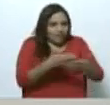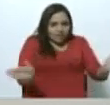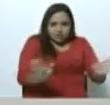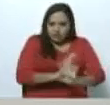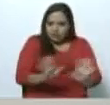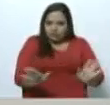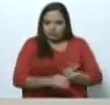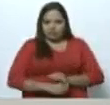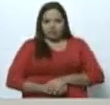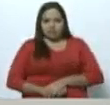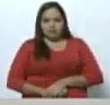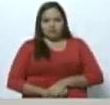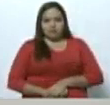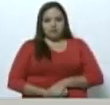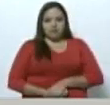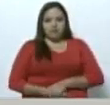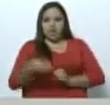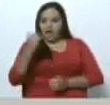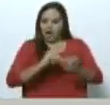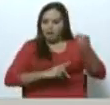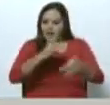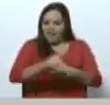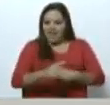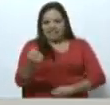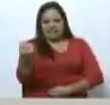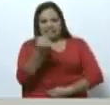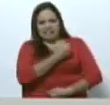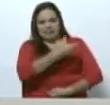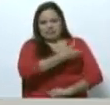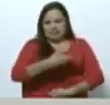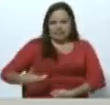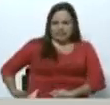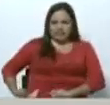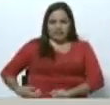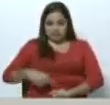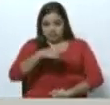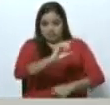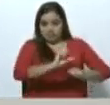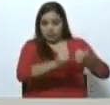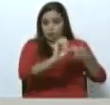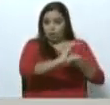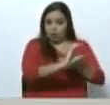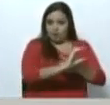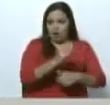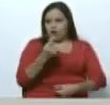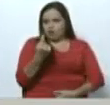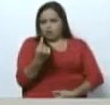De Pastrana para acá, han planificado magnicidios de Colombia para acá. No uno,